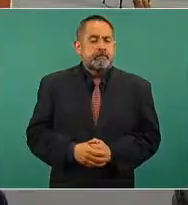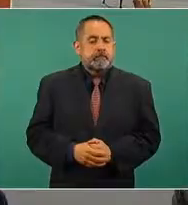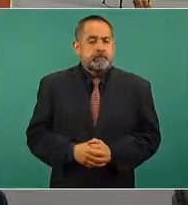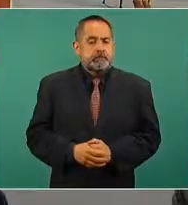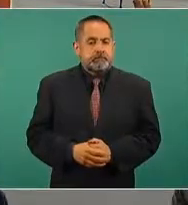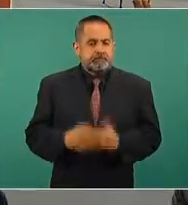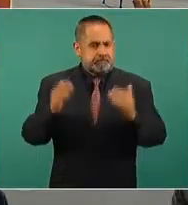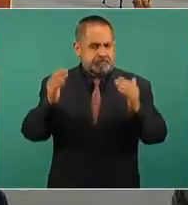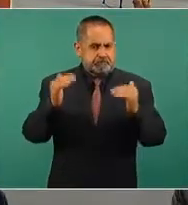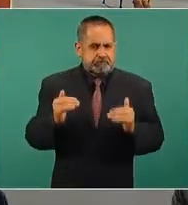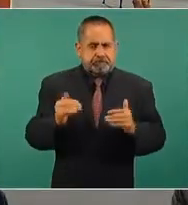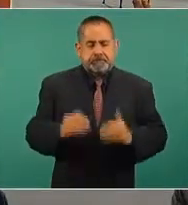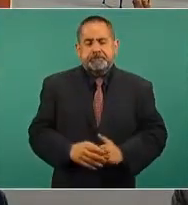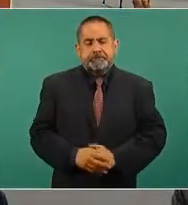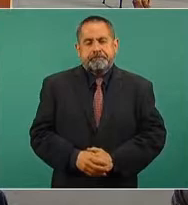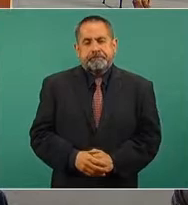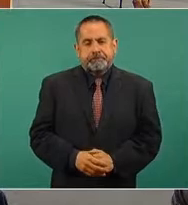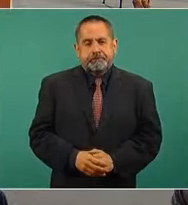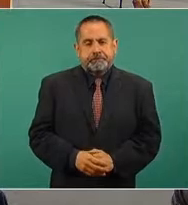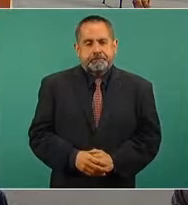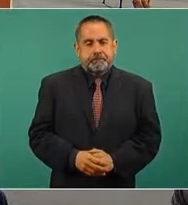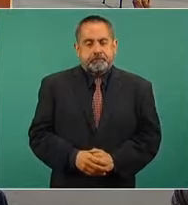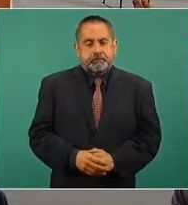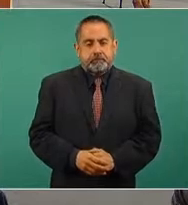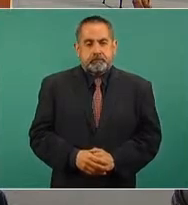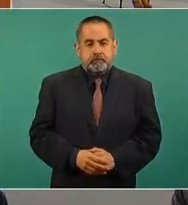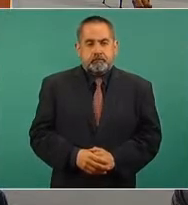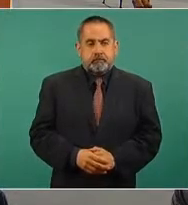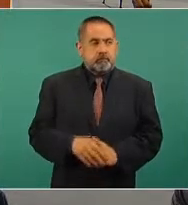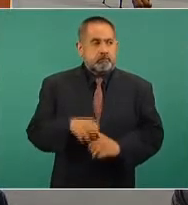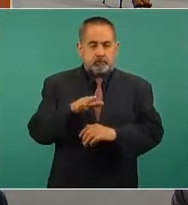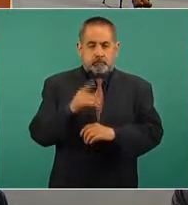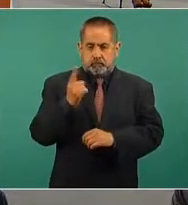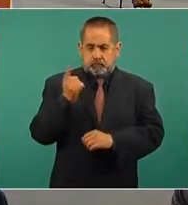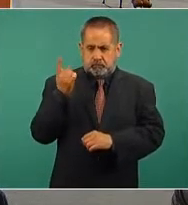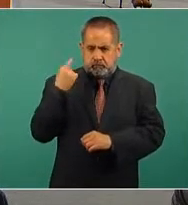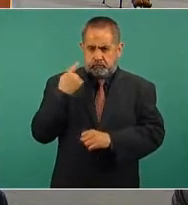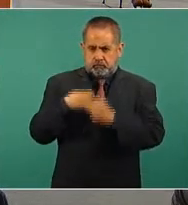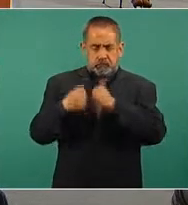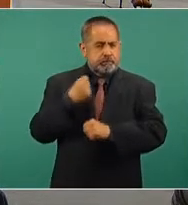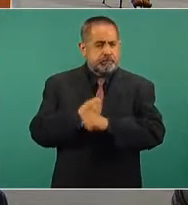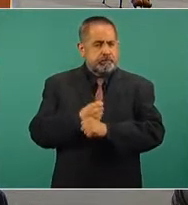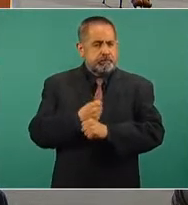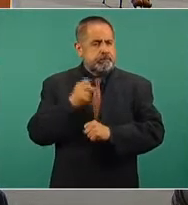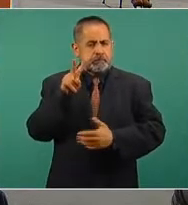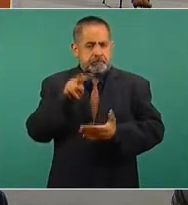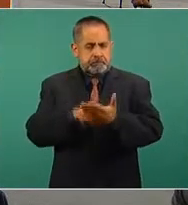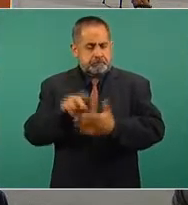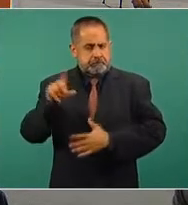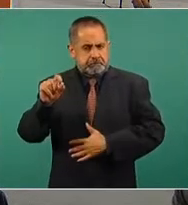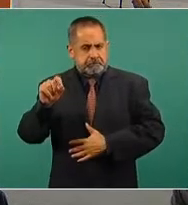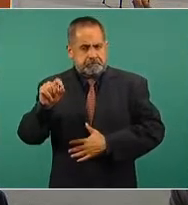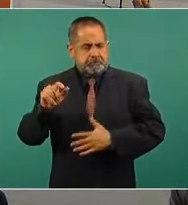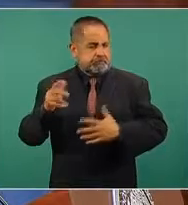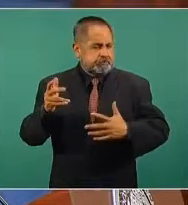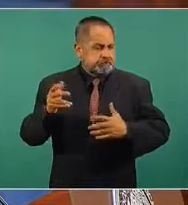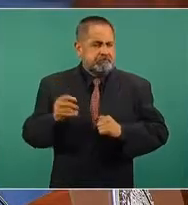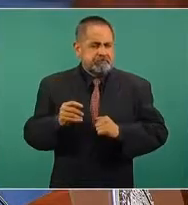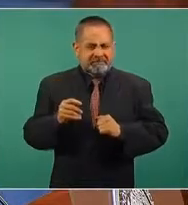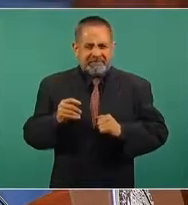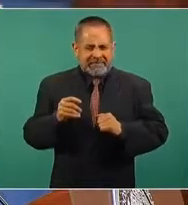Siguiente lámina. En lo que corresponde en el año pasado, el año 2020, cambiamos un